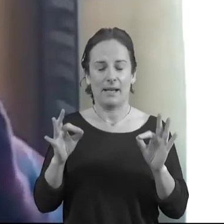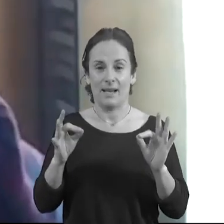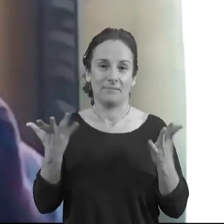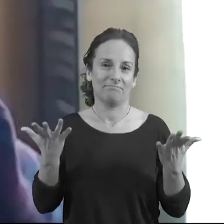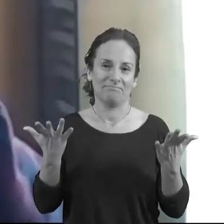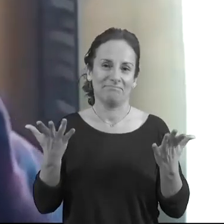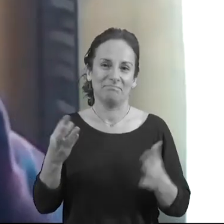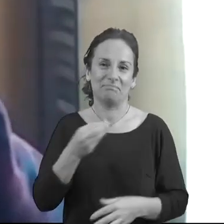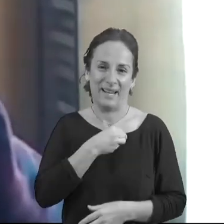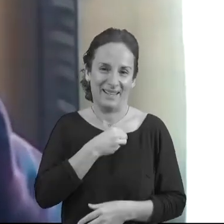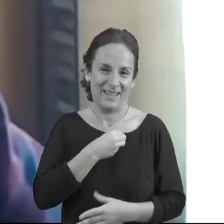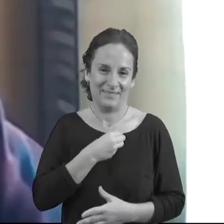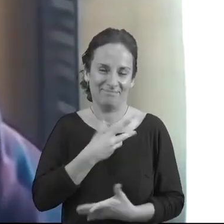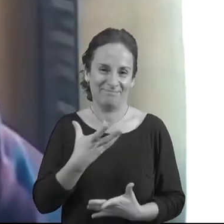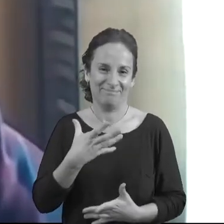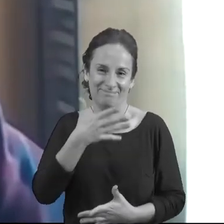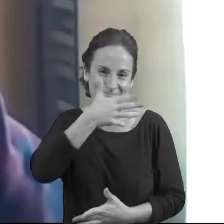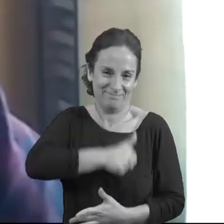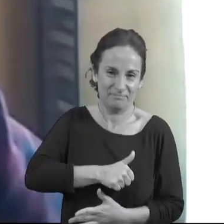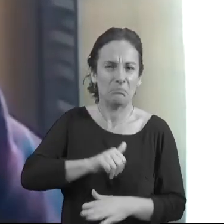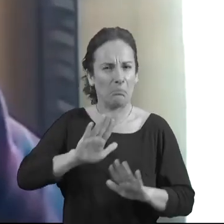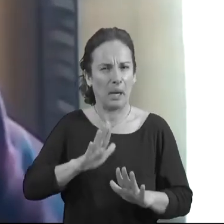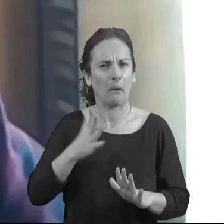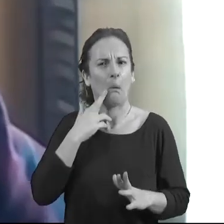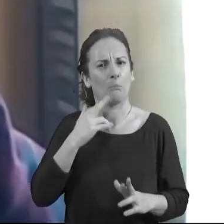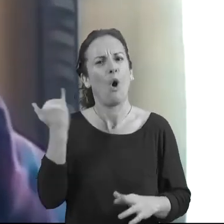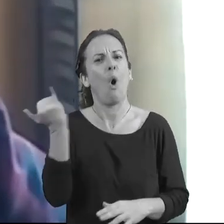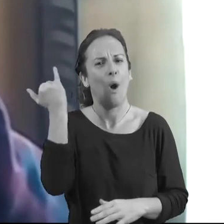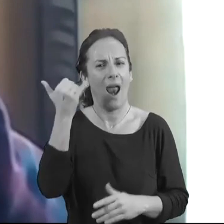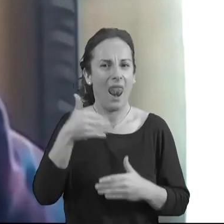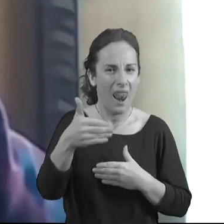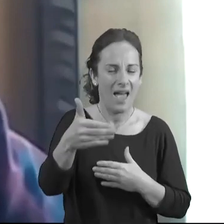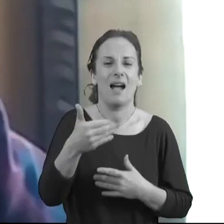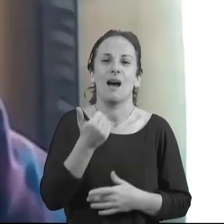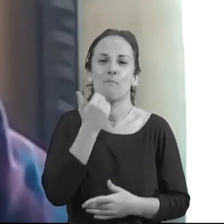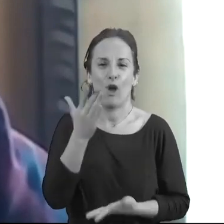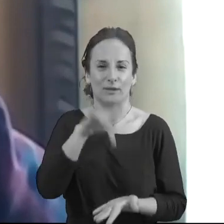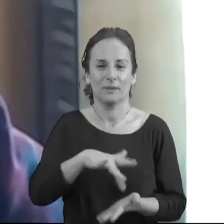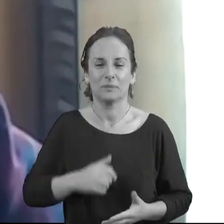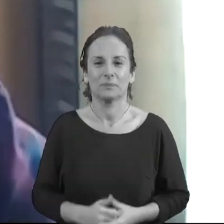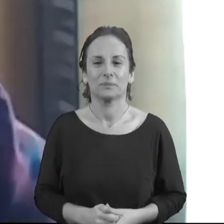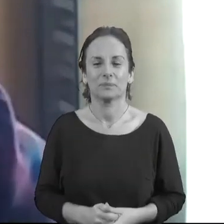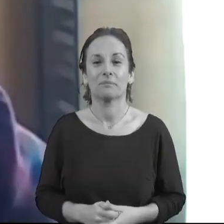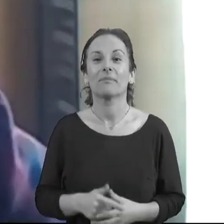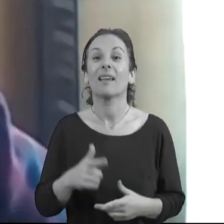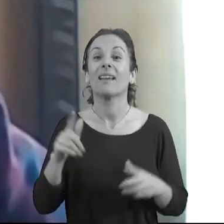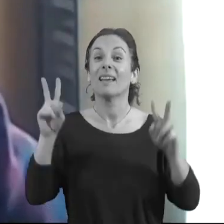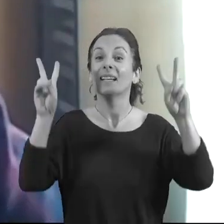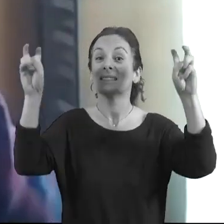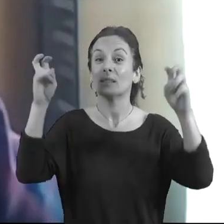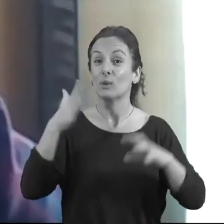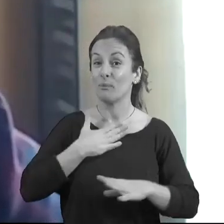ojalá sea pronto, ¿no? Sobre lo que me comentabas precisamente de cómo leerle el título de A vueltas